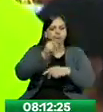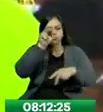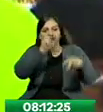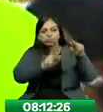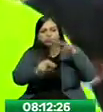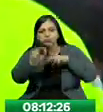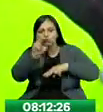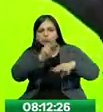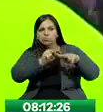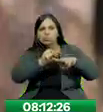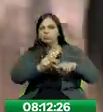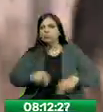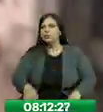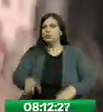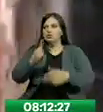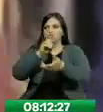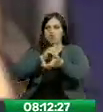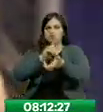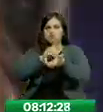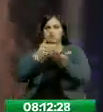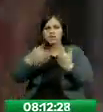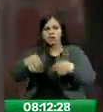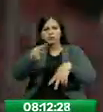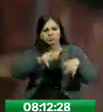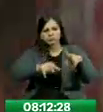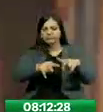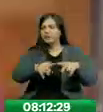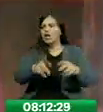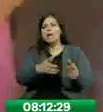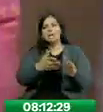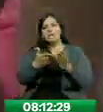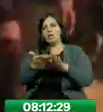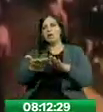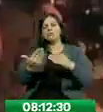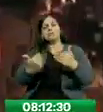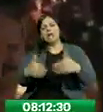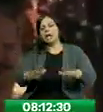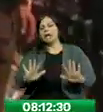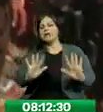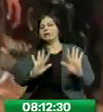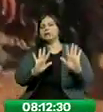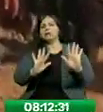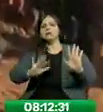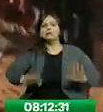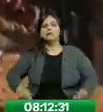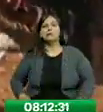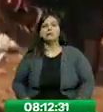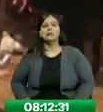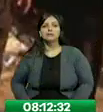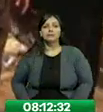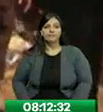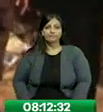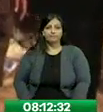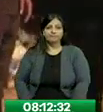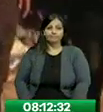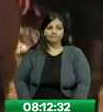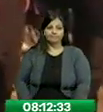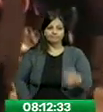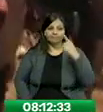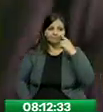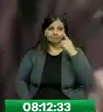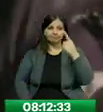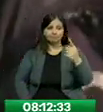sin signos vitales. Llegan al sitio del suceso, en este caso a este inmueble, ubicado en Flor de Bastión, y se